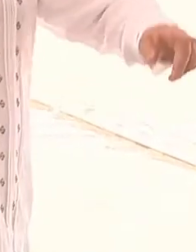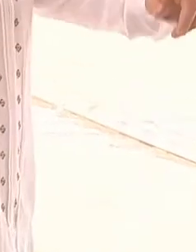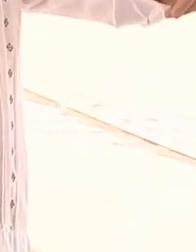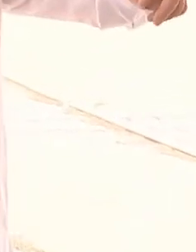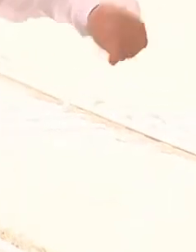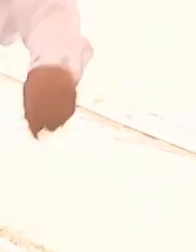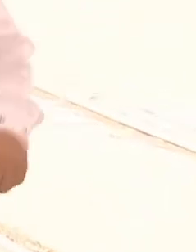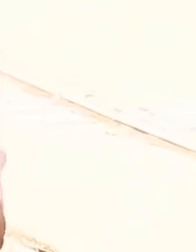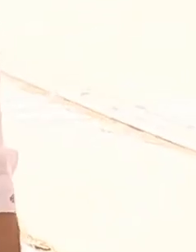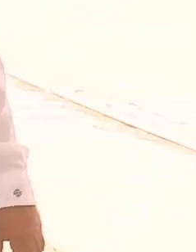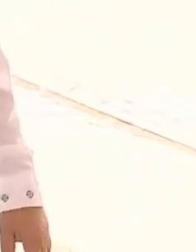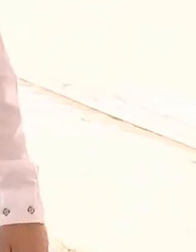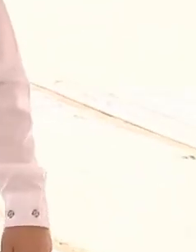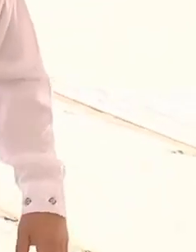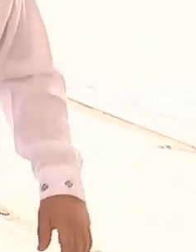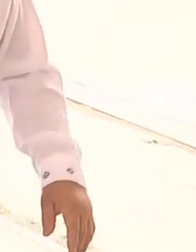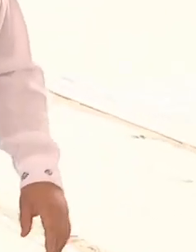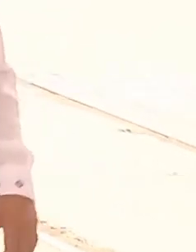las inversiones, el total